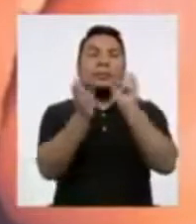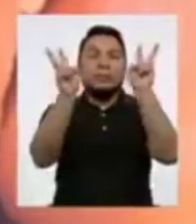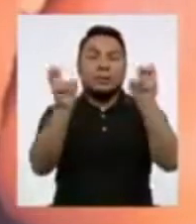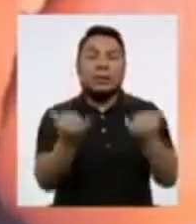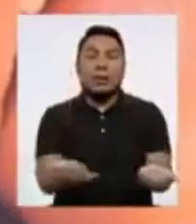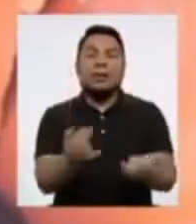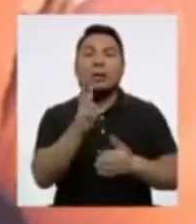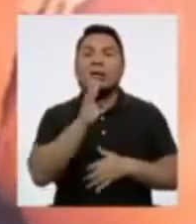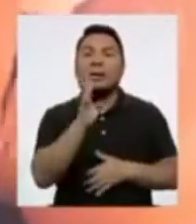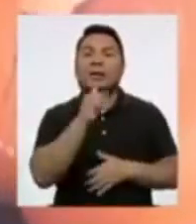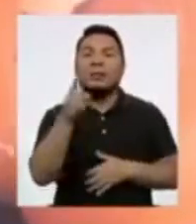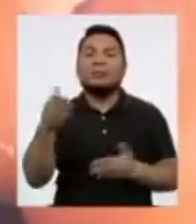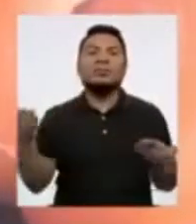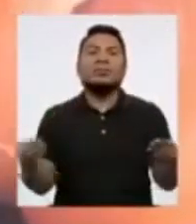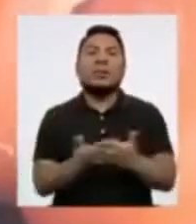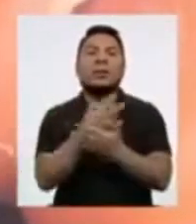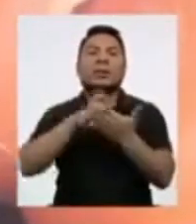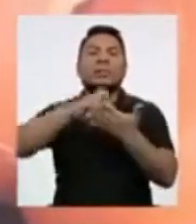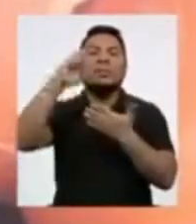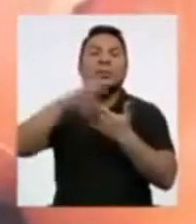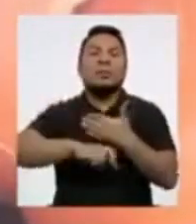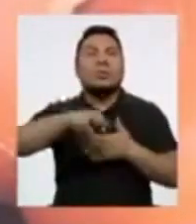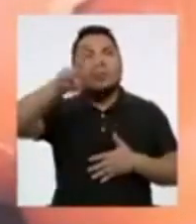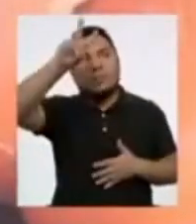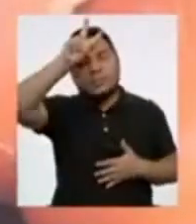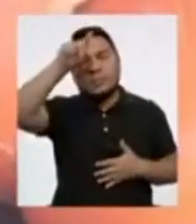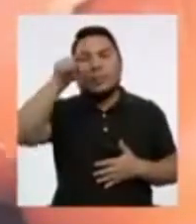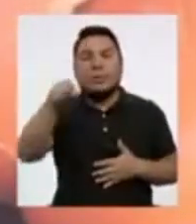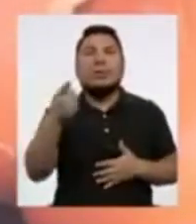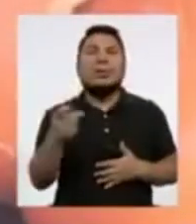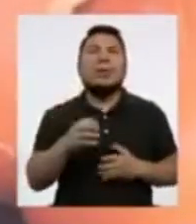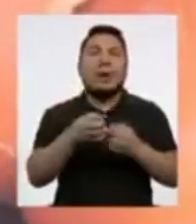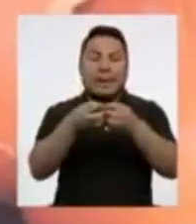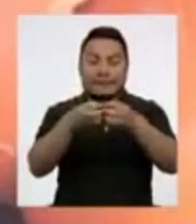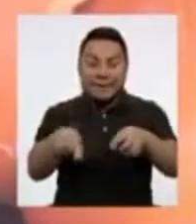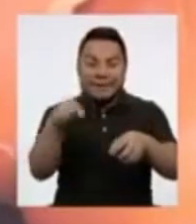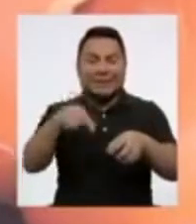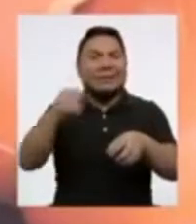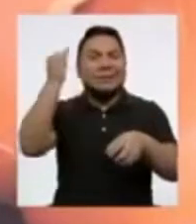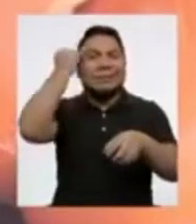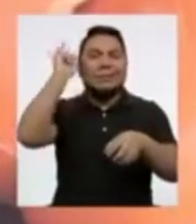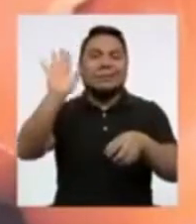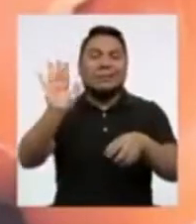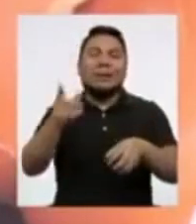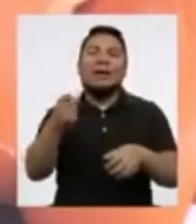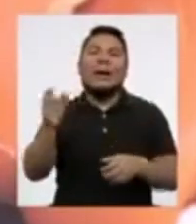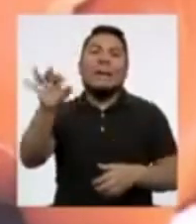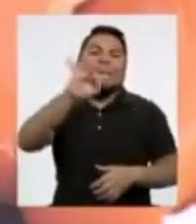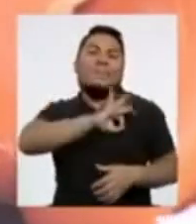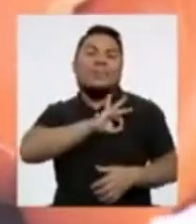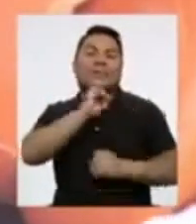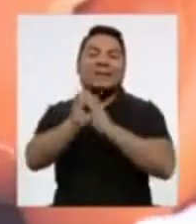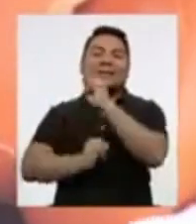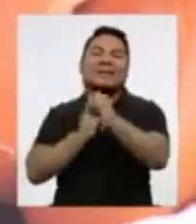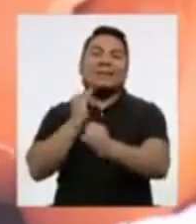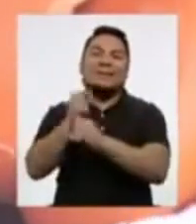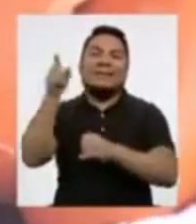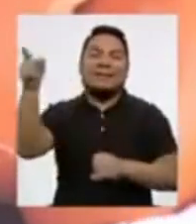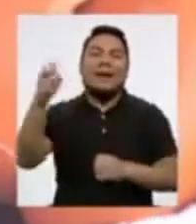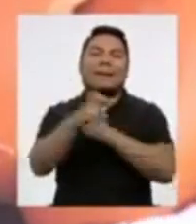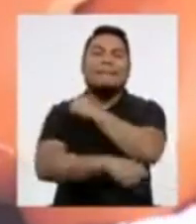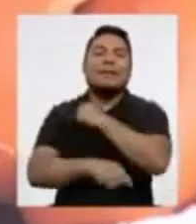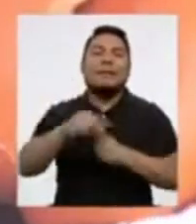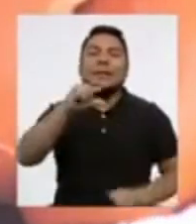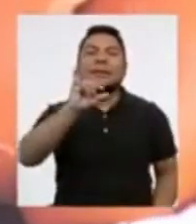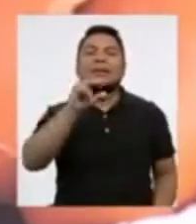y hablemos de un innovador proyecto peruano a base de cáscaras de huevo que fue premiado en la Exhibición Internacional de Inventos en Ginebra. Ese